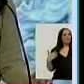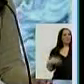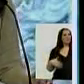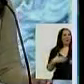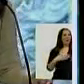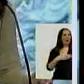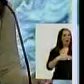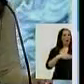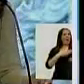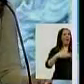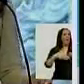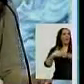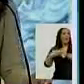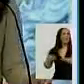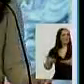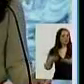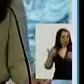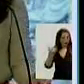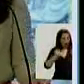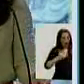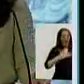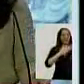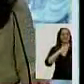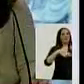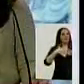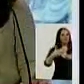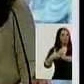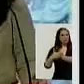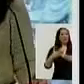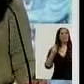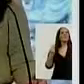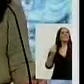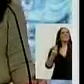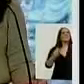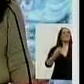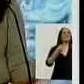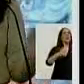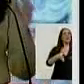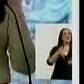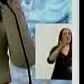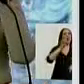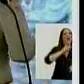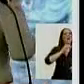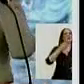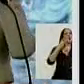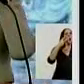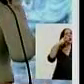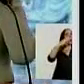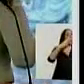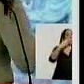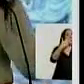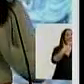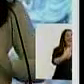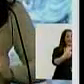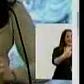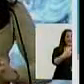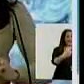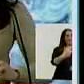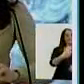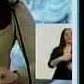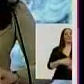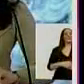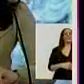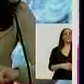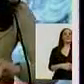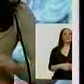al secretario del edecán que le avisara al secretario que estaba adentro, que quería hablar con la presidenta. Estuve bastante rato hasta